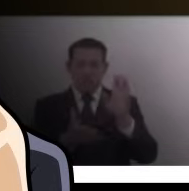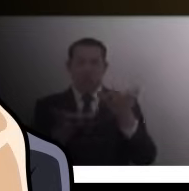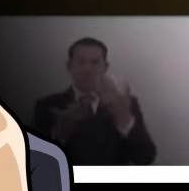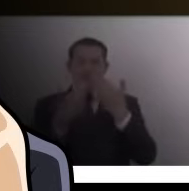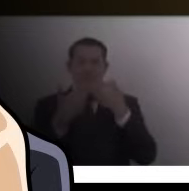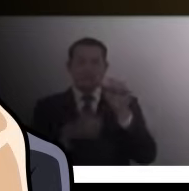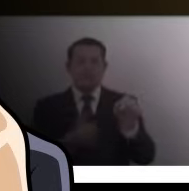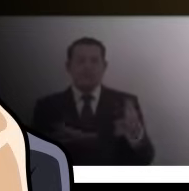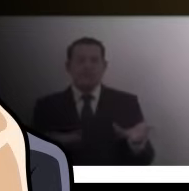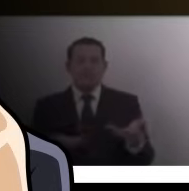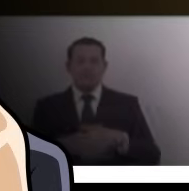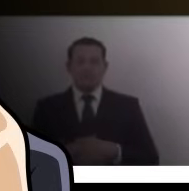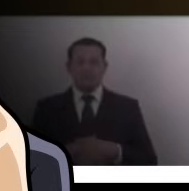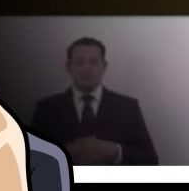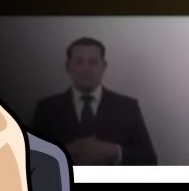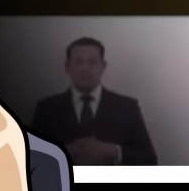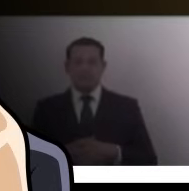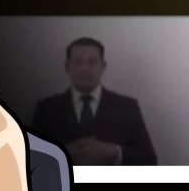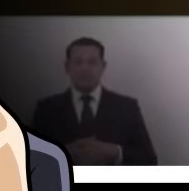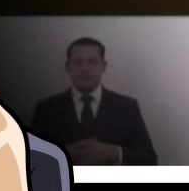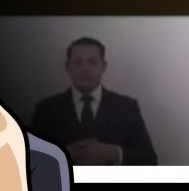¿Por qué no hablan de eso, pues?